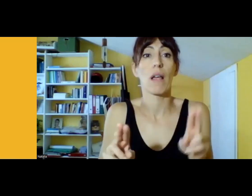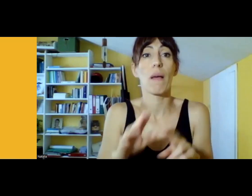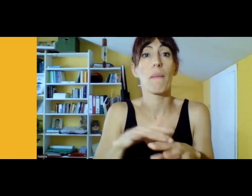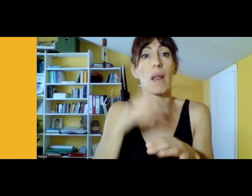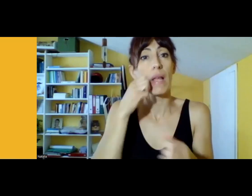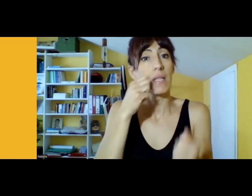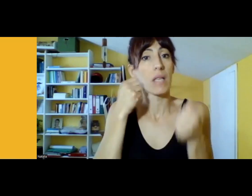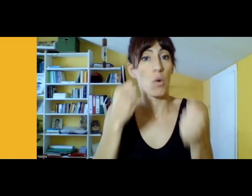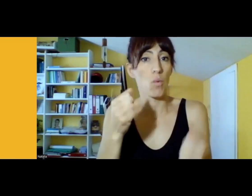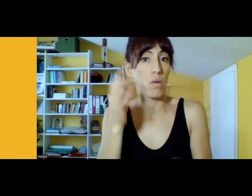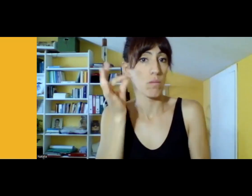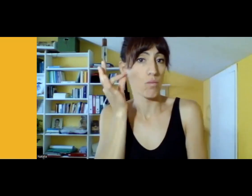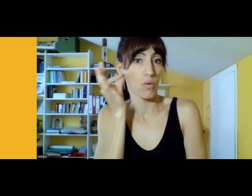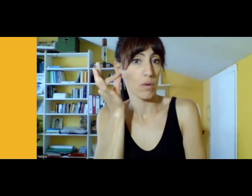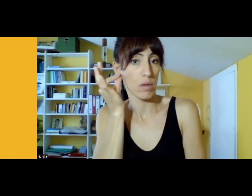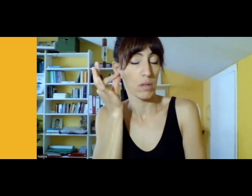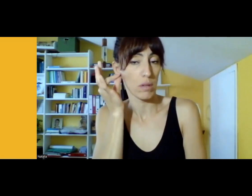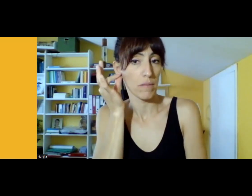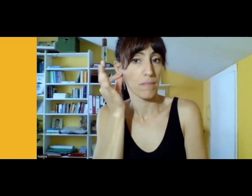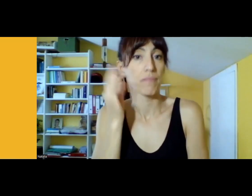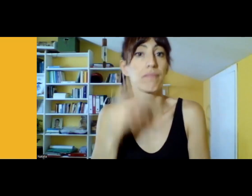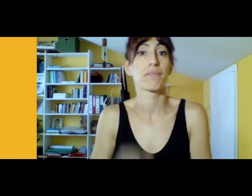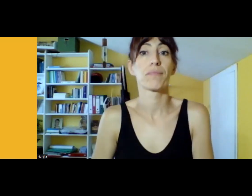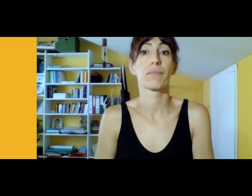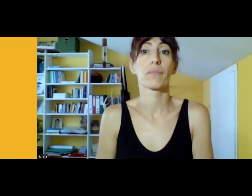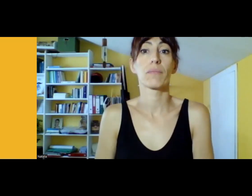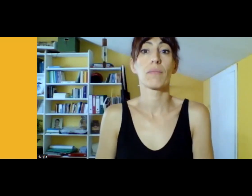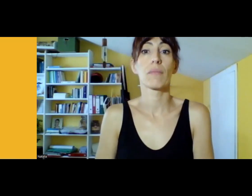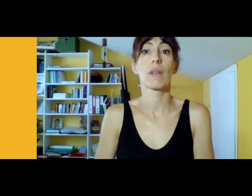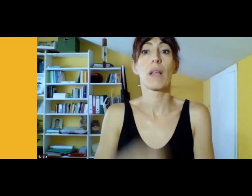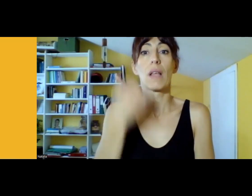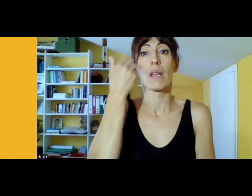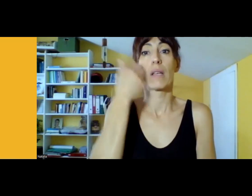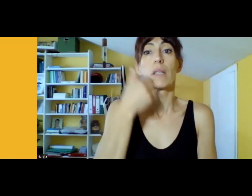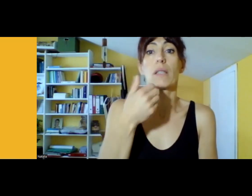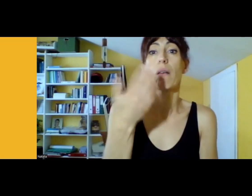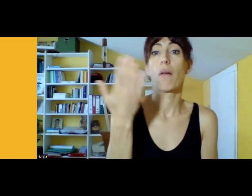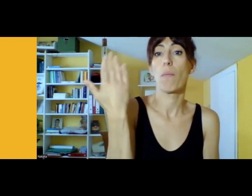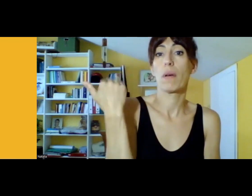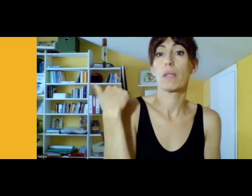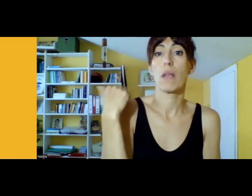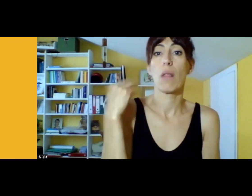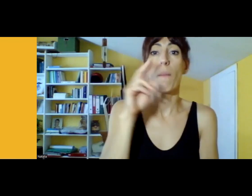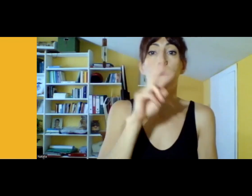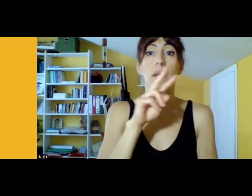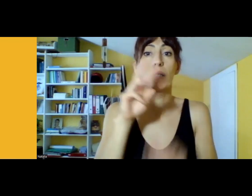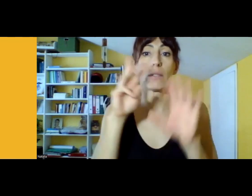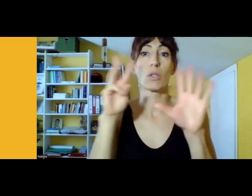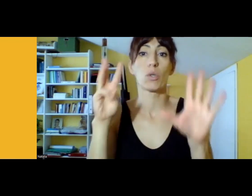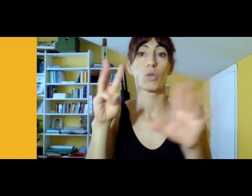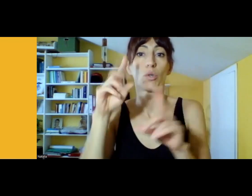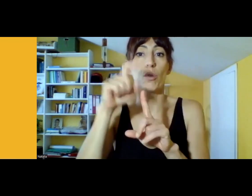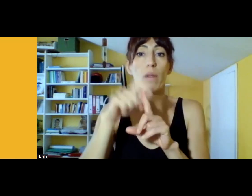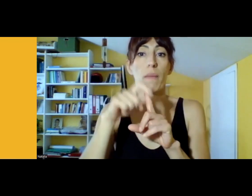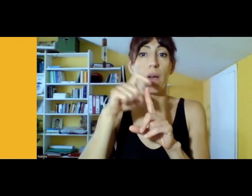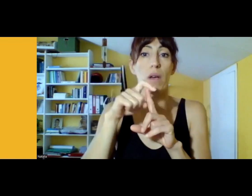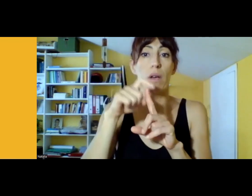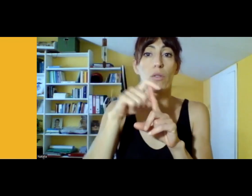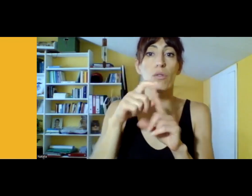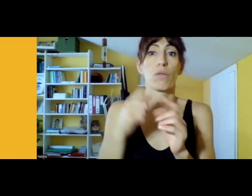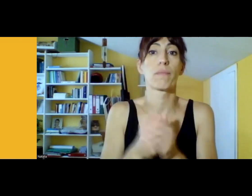de las Mujeres, que fue este pasado sábado, el 28 de mayo. Bien, un 28 de mayo,